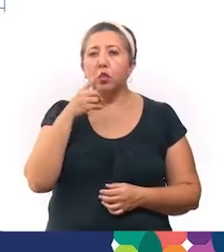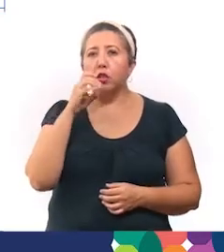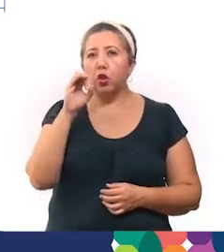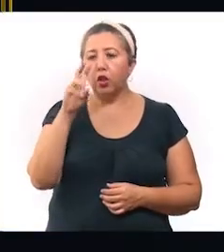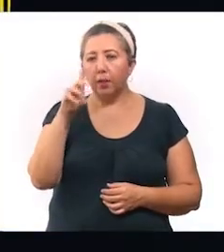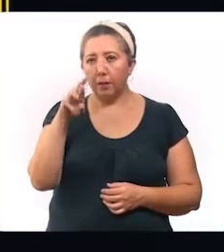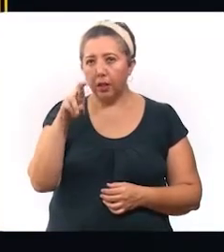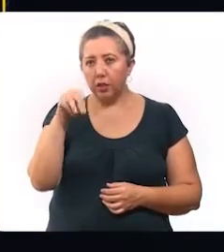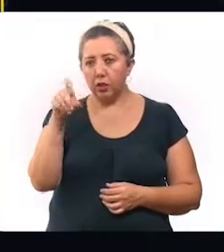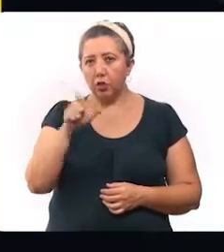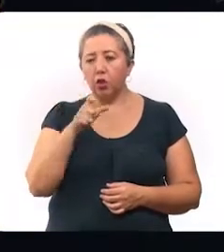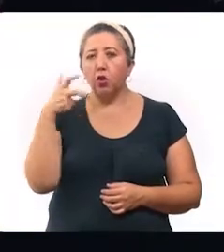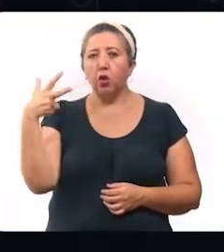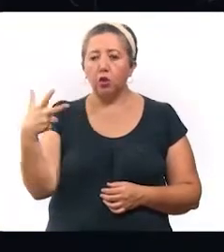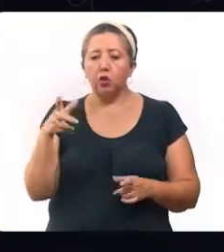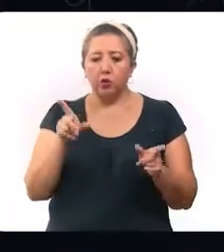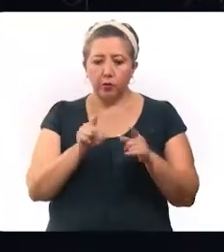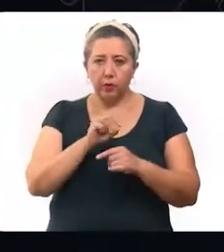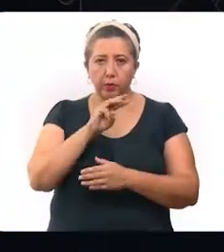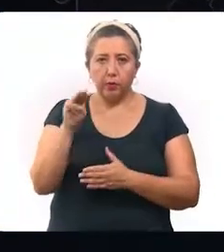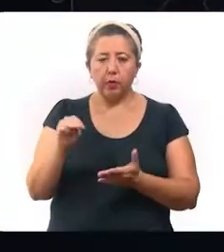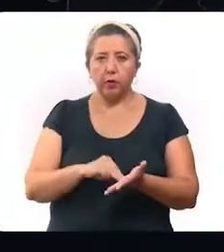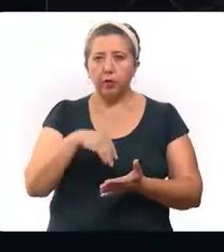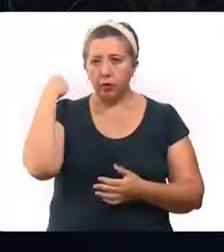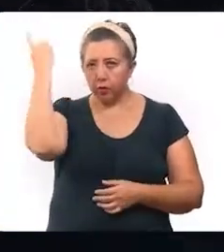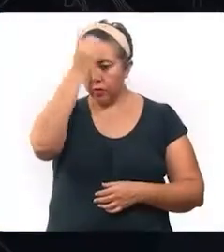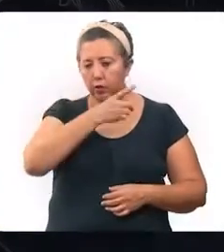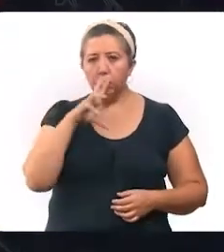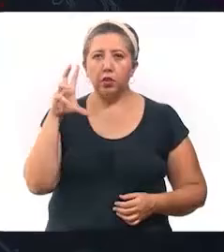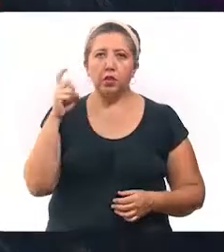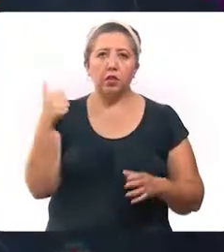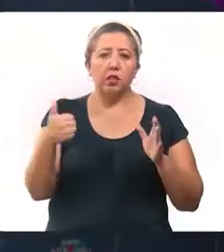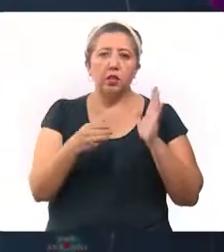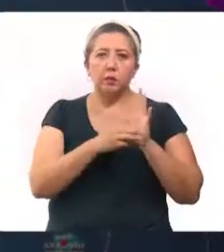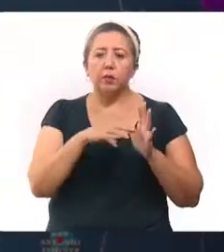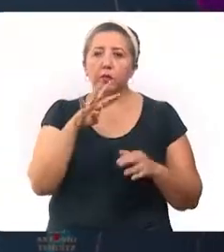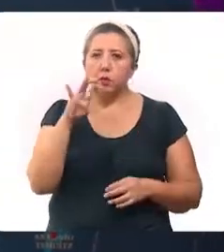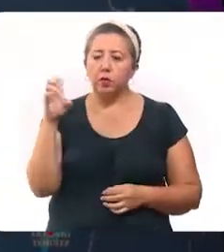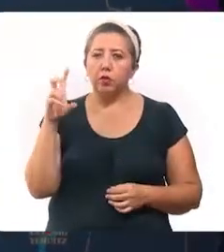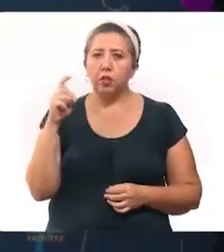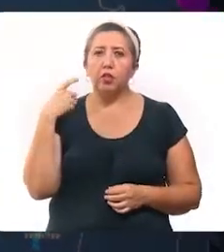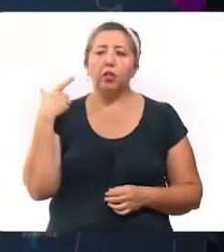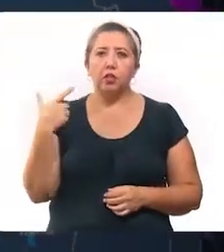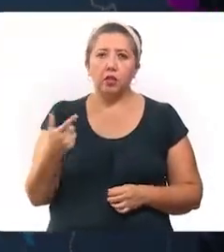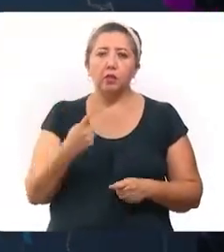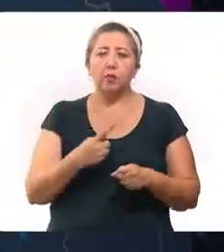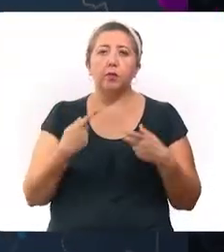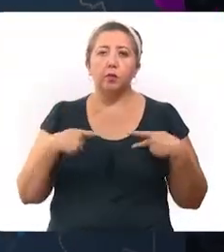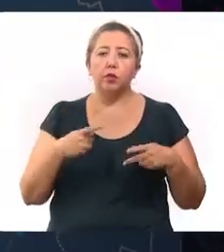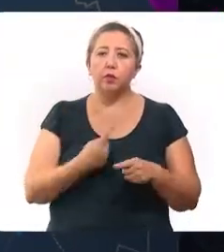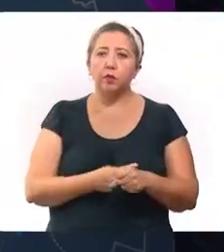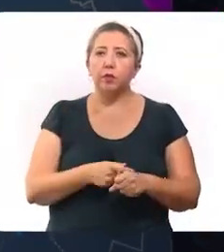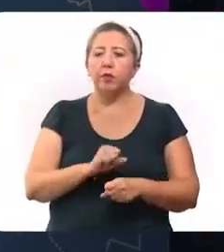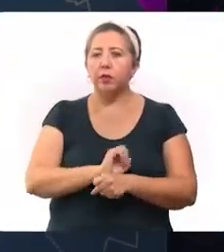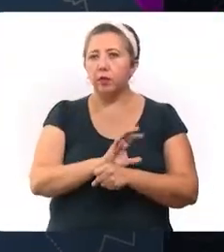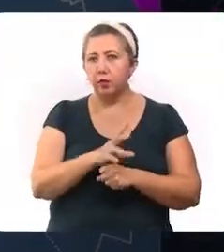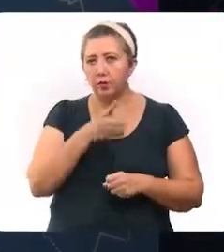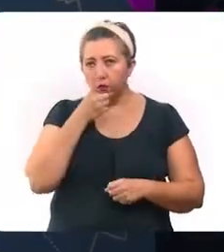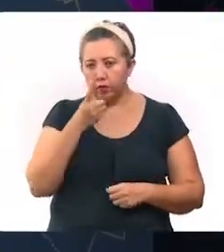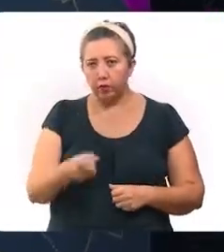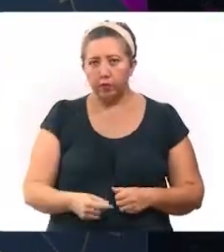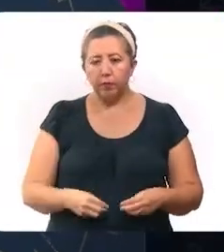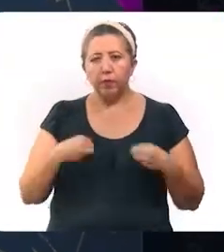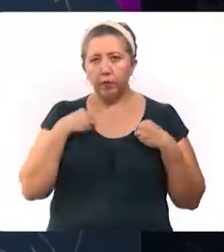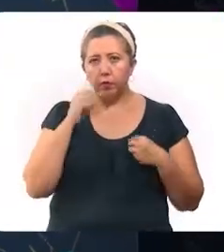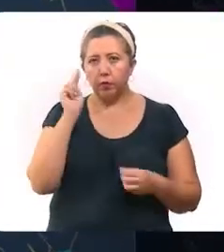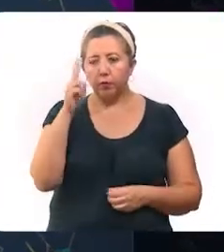8. Específicamente en Mérida se han diagnosticado 36.437 personas contagiadas de coronavirus, que viven en